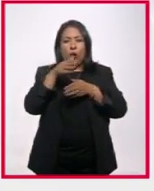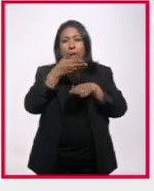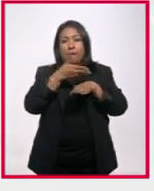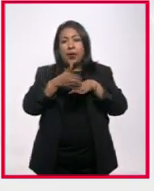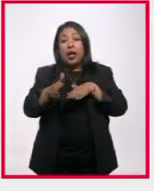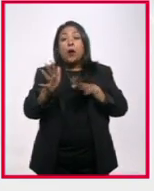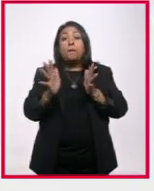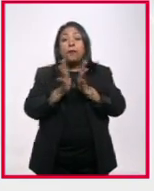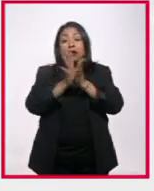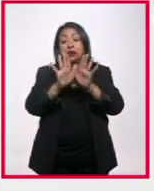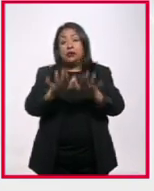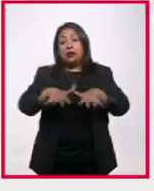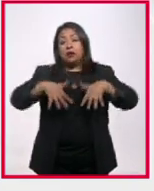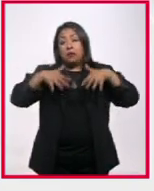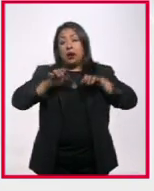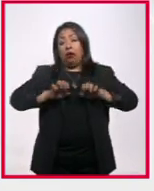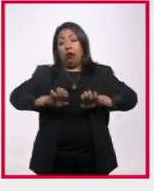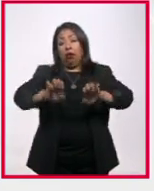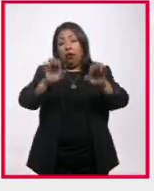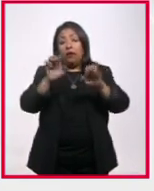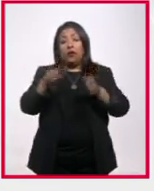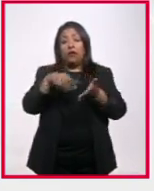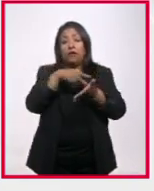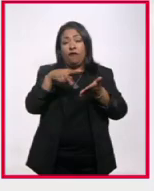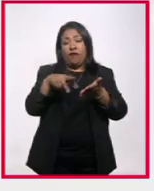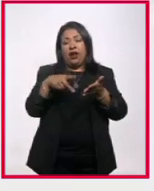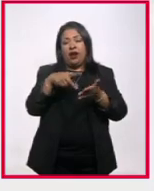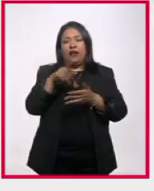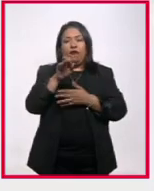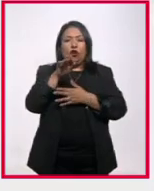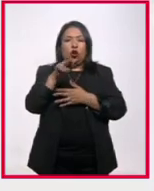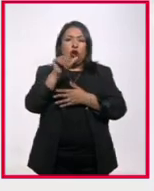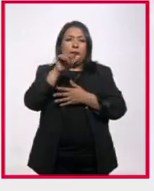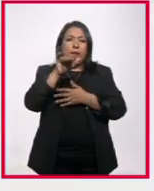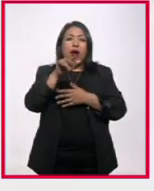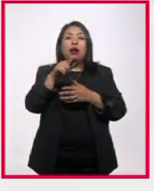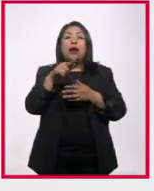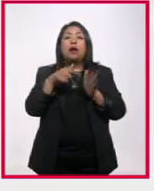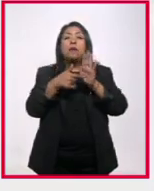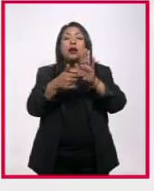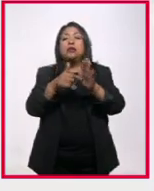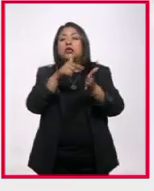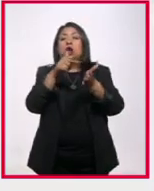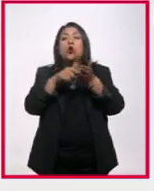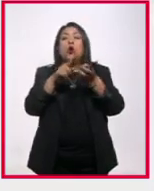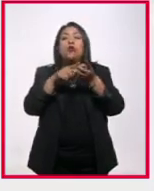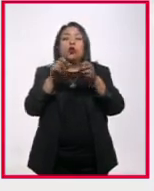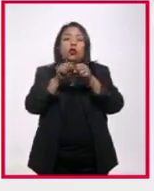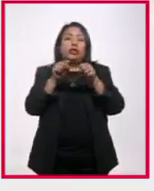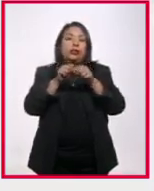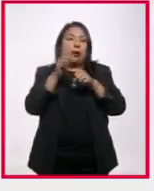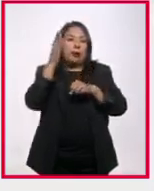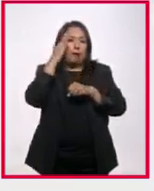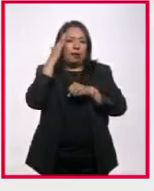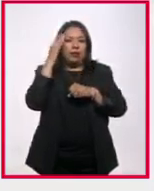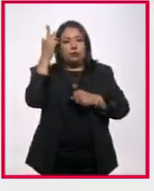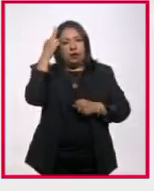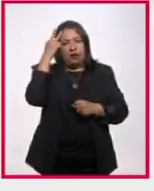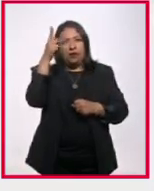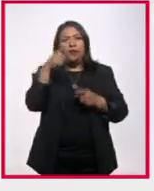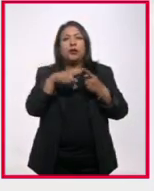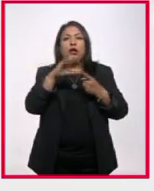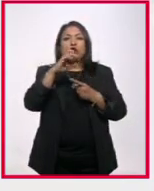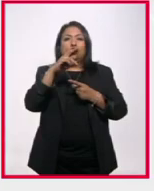el Ballet Folclórico de México de Amalia Hernández presentará en la sala principal del Palacio de Bellas Artes. Sones como